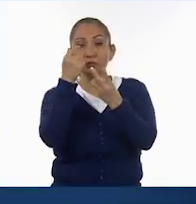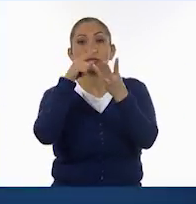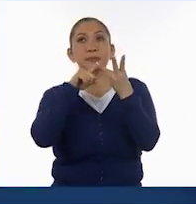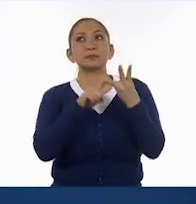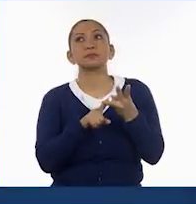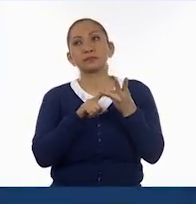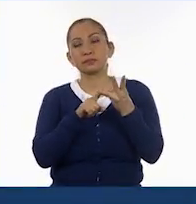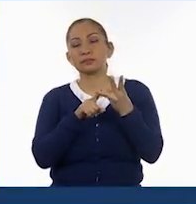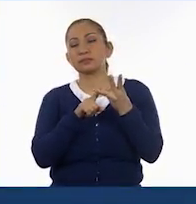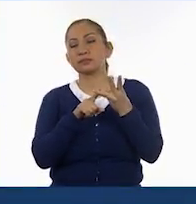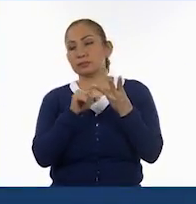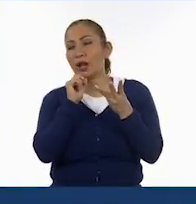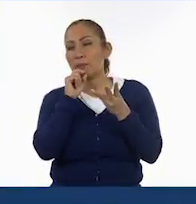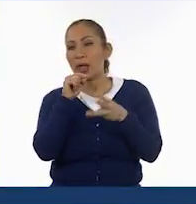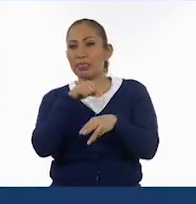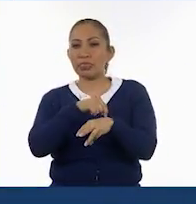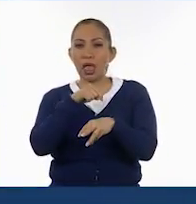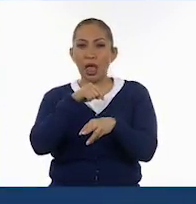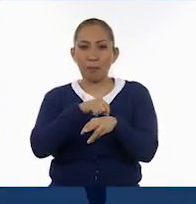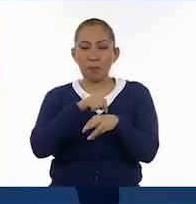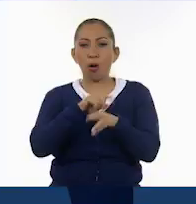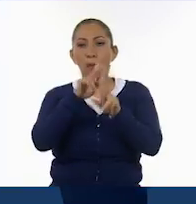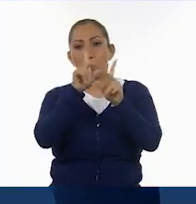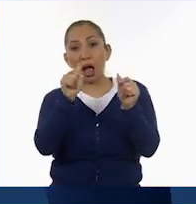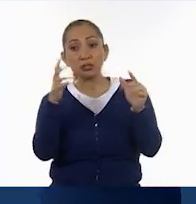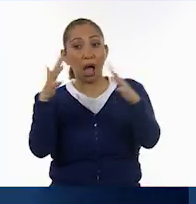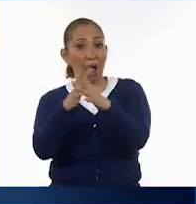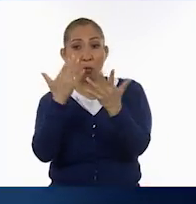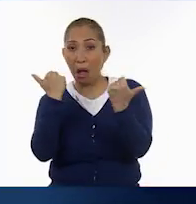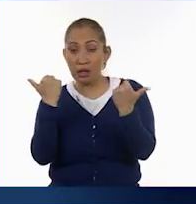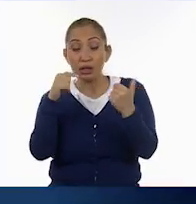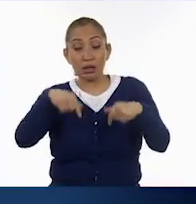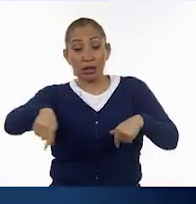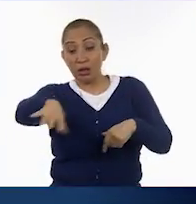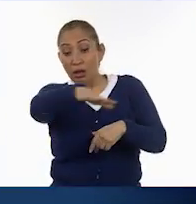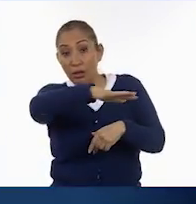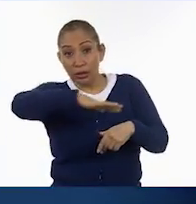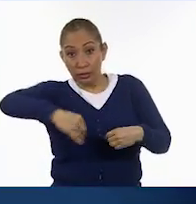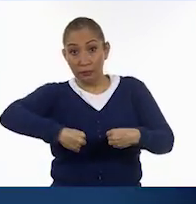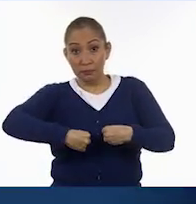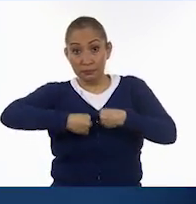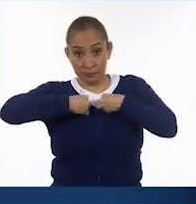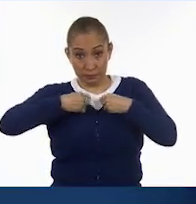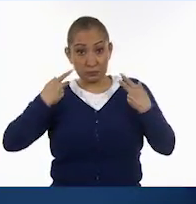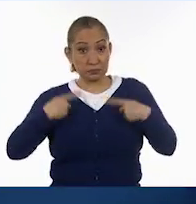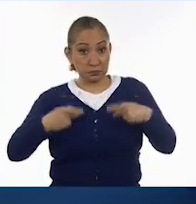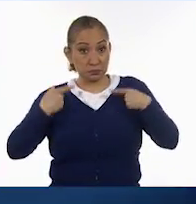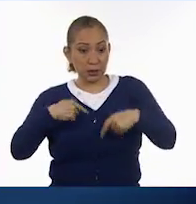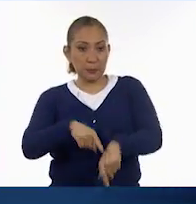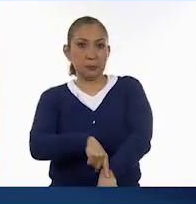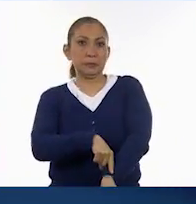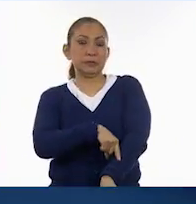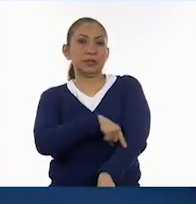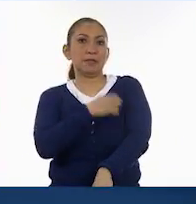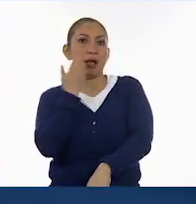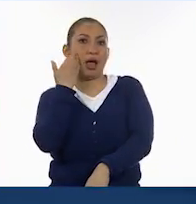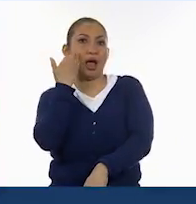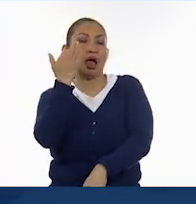tecnología, también los tiempos de paz, la esperanza de vida de las personas, ha